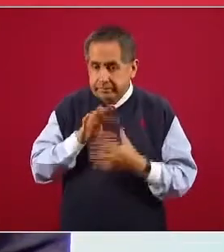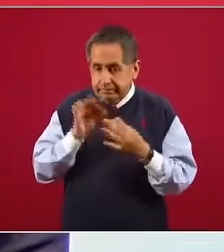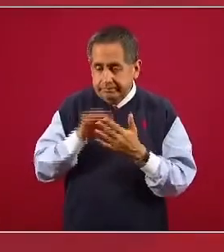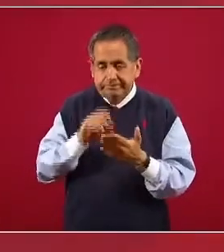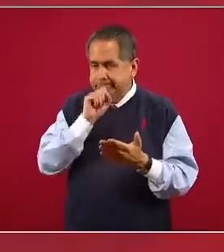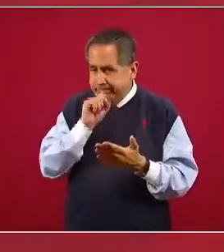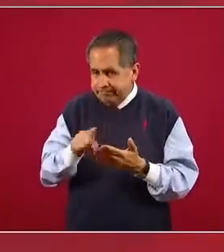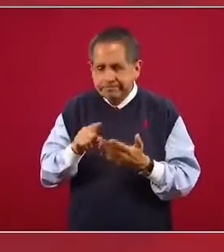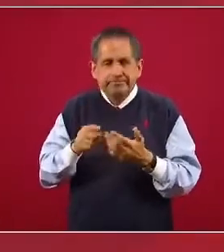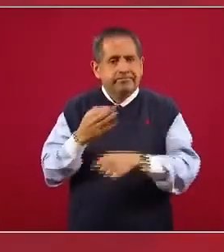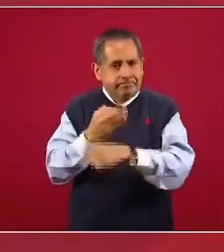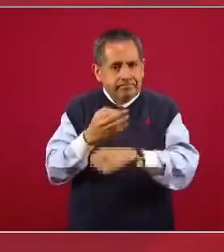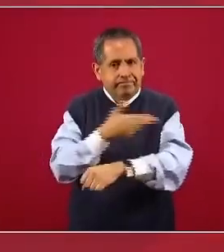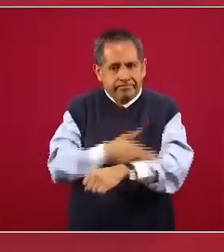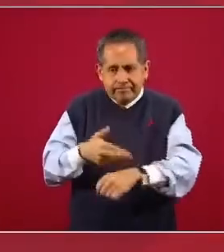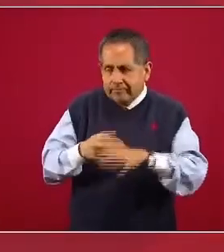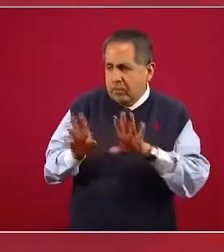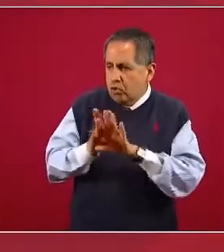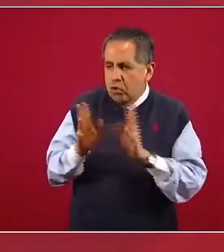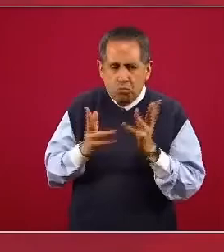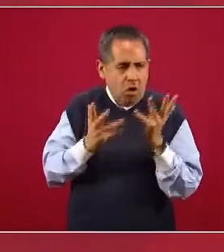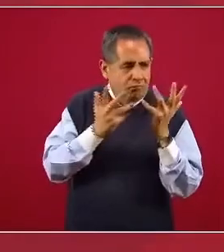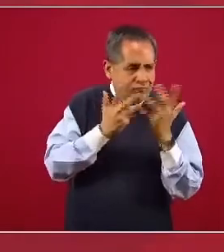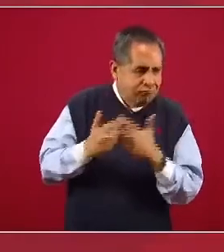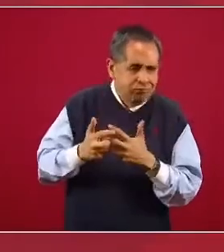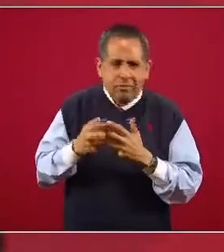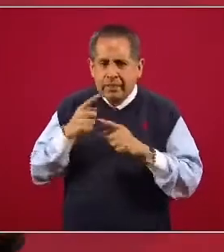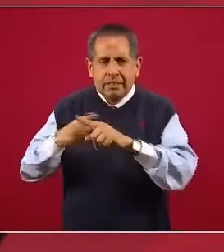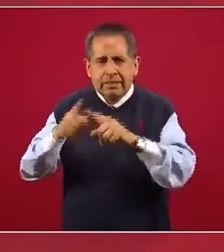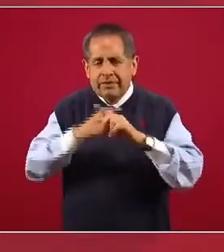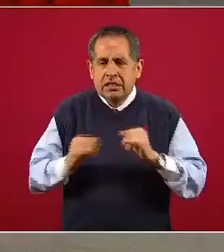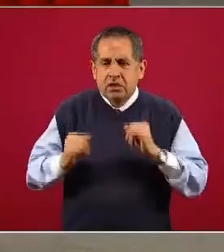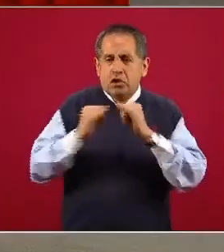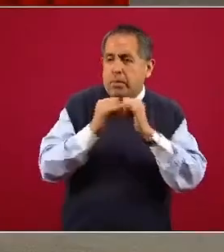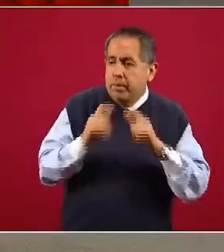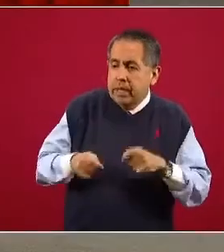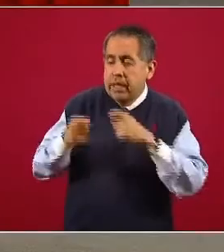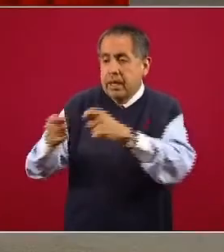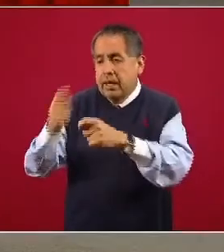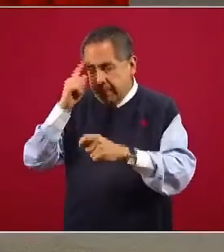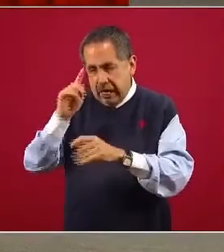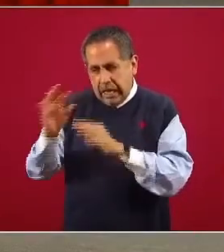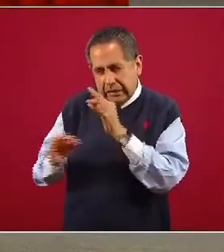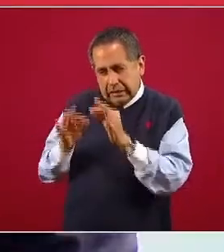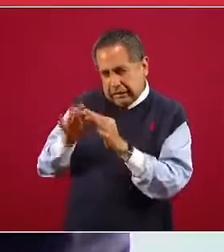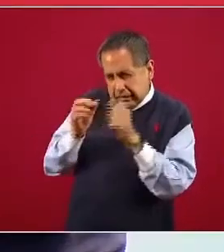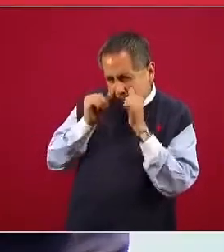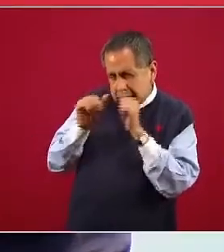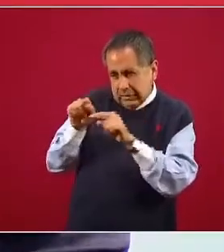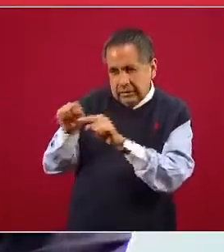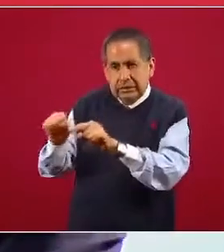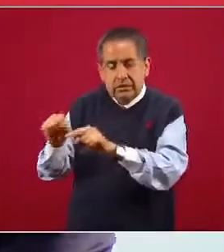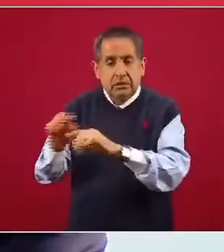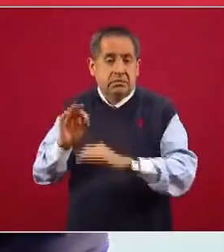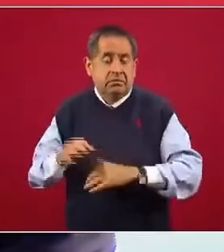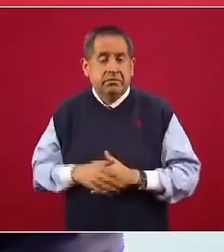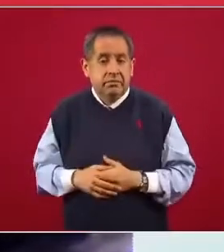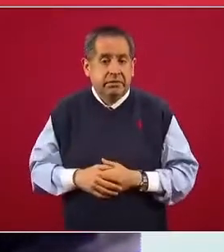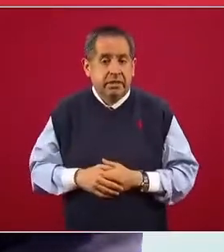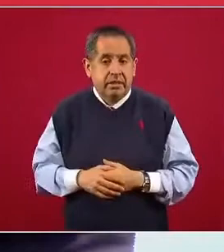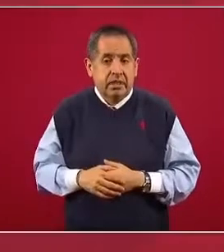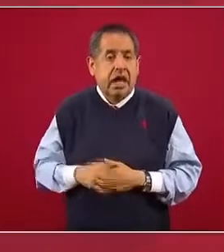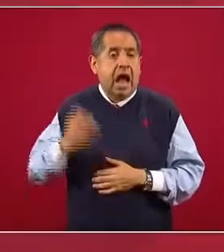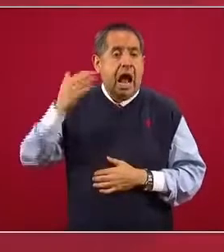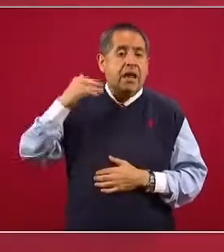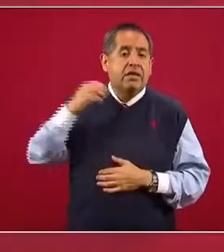justamente estamos articulando los mecanismos institucionales para desfragmentarlos. Tradicionalmente la Secretaría de Salud